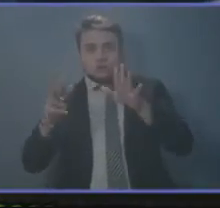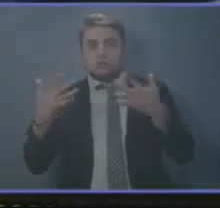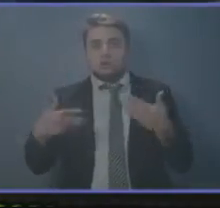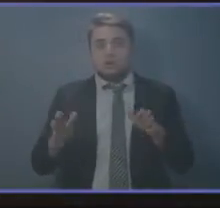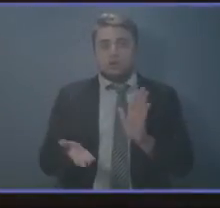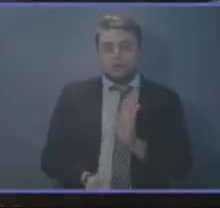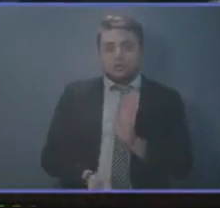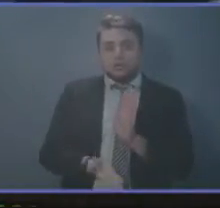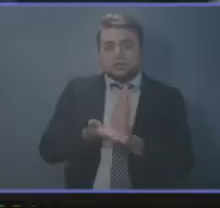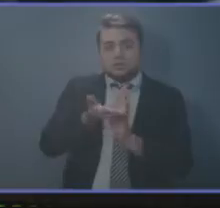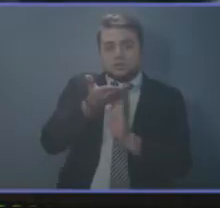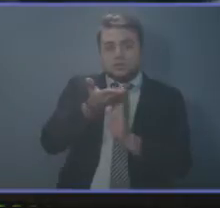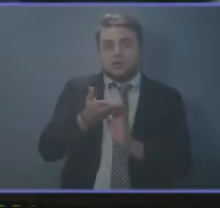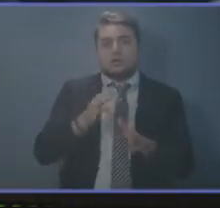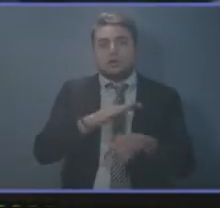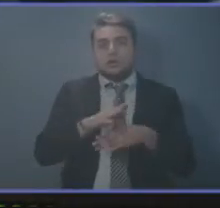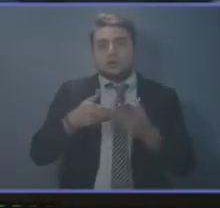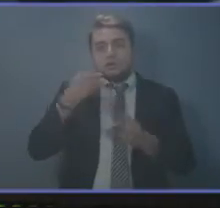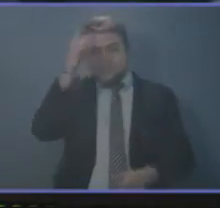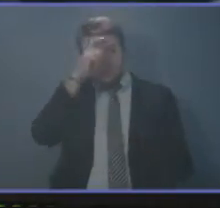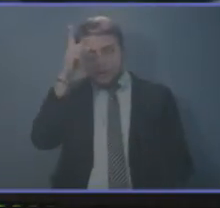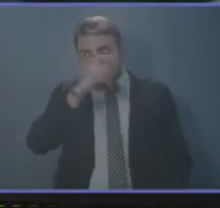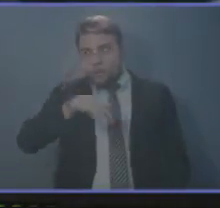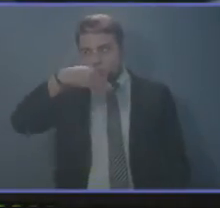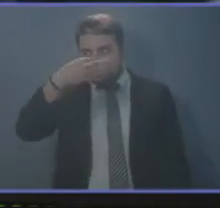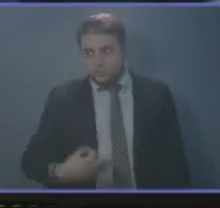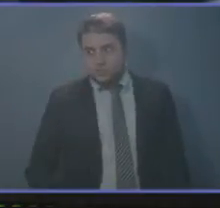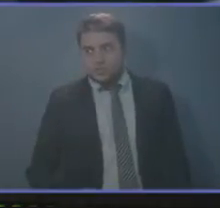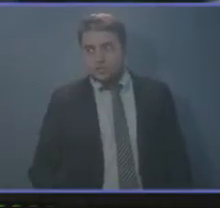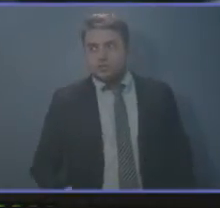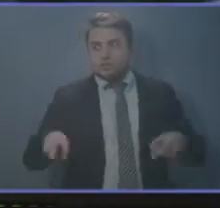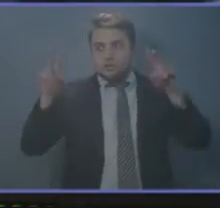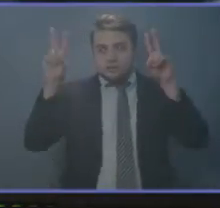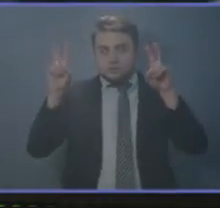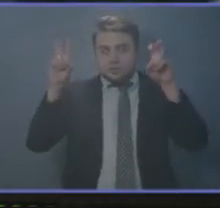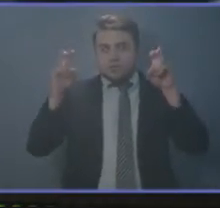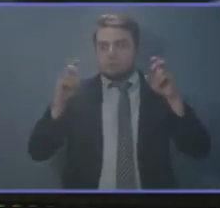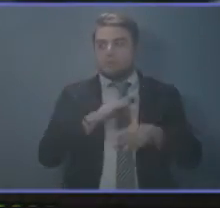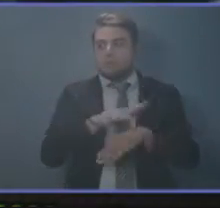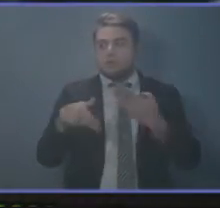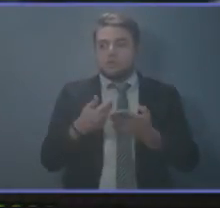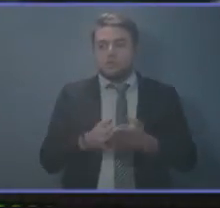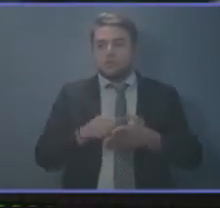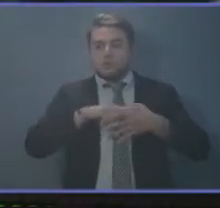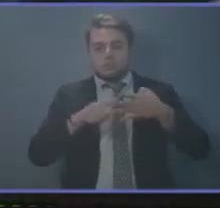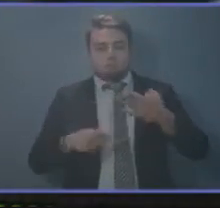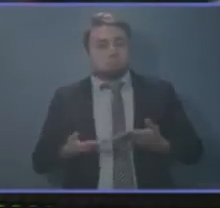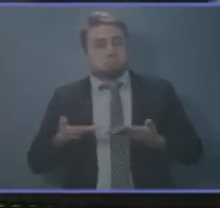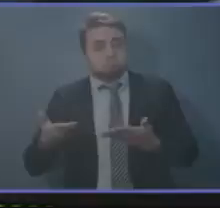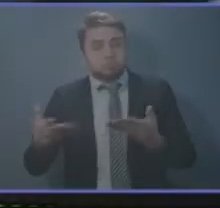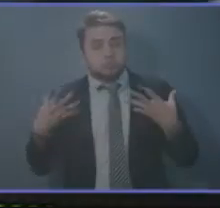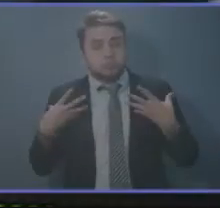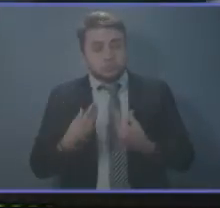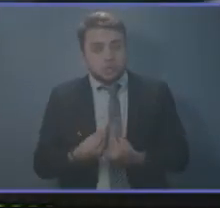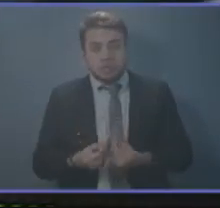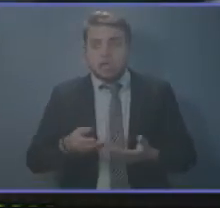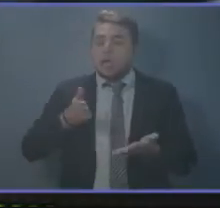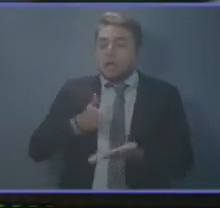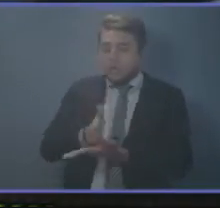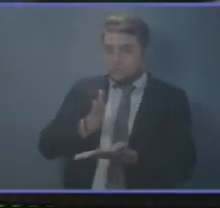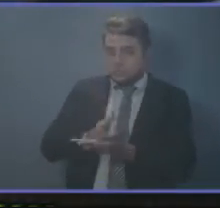jornada laboral digna, el tema de las prestaciones sociales como lo son acceso a seguro